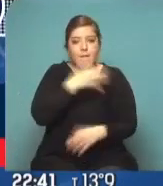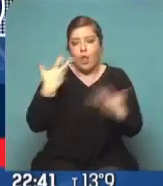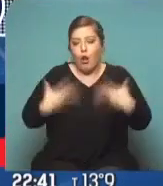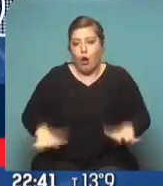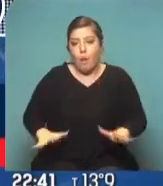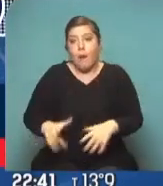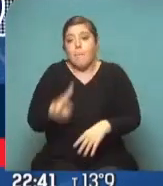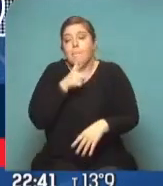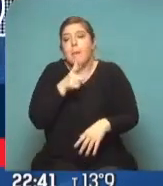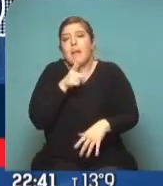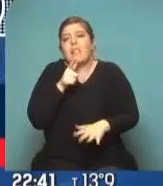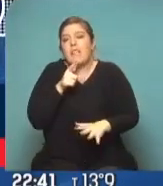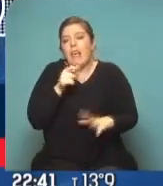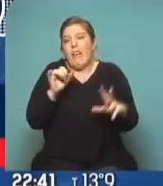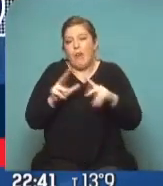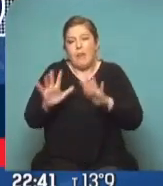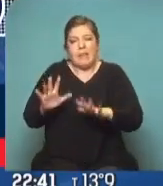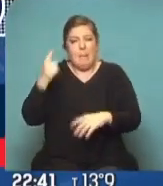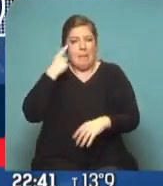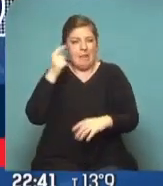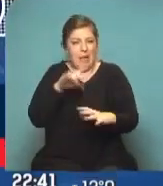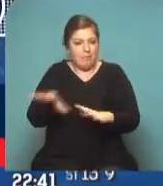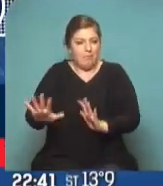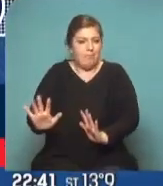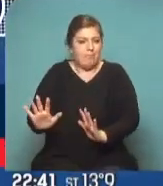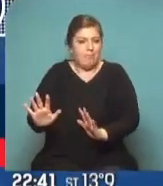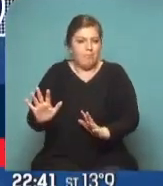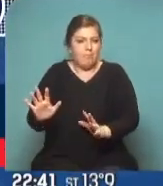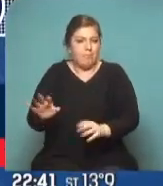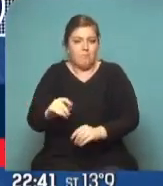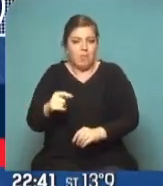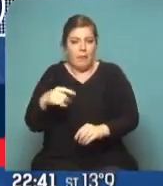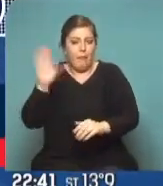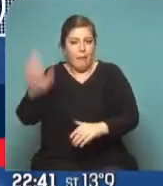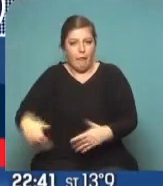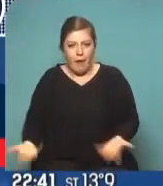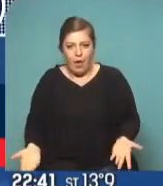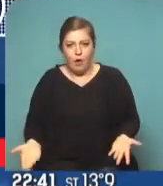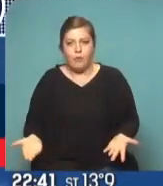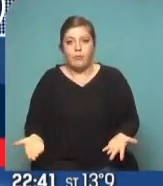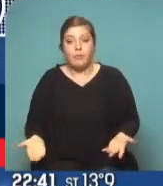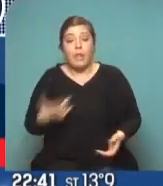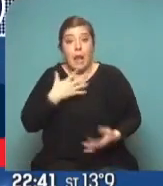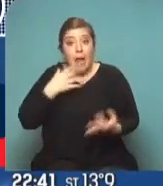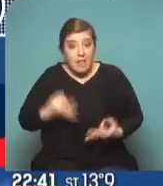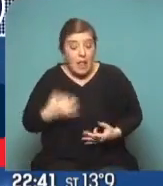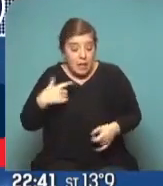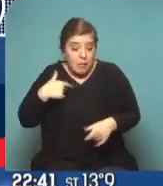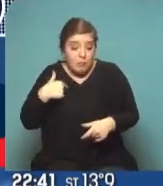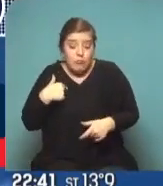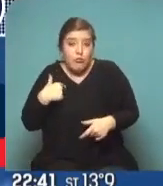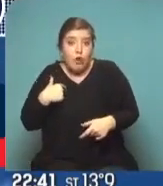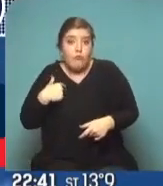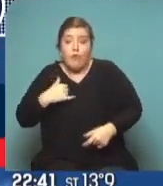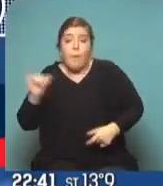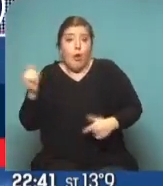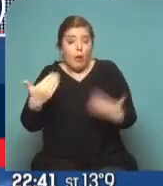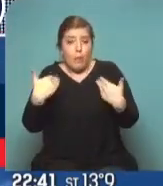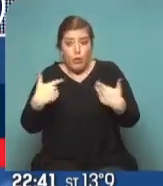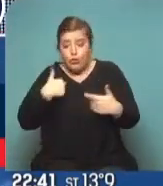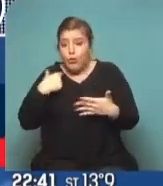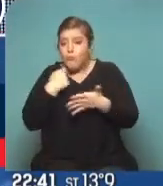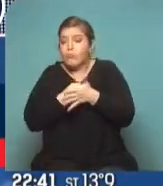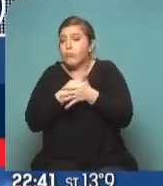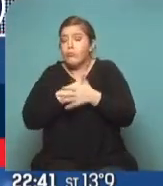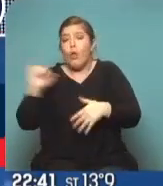me parece que subestimar es algo feo. La realidad es que uno hace lo mejor que puede. Yo he hecho lo mejor que